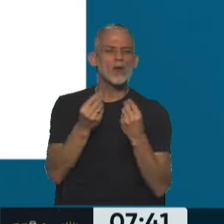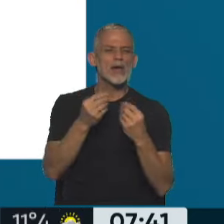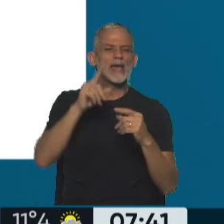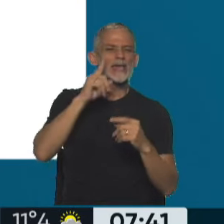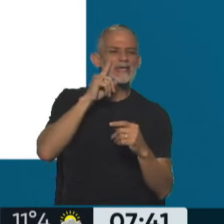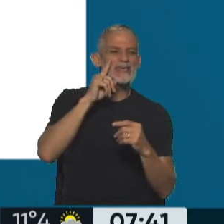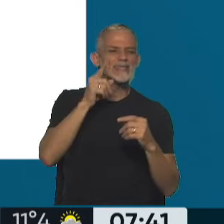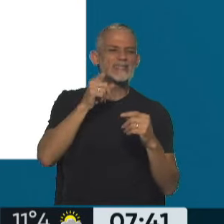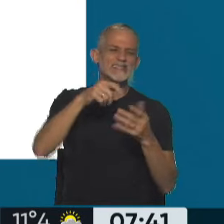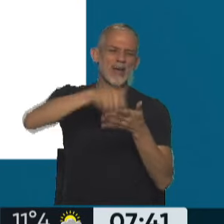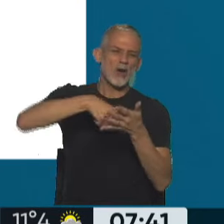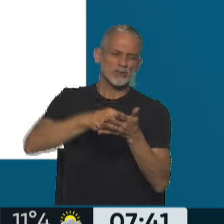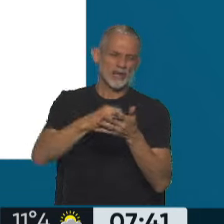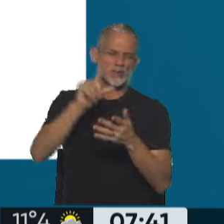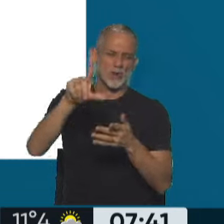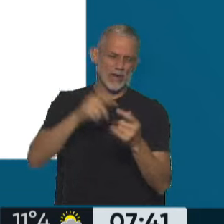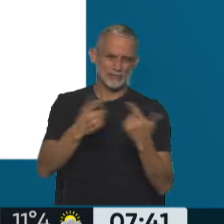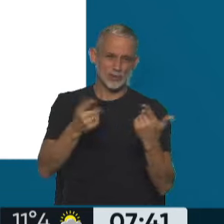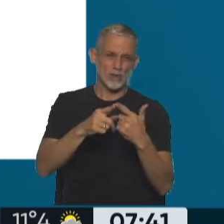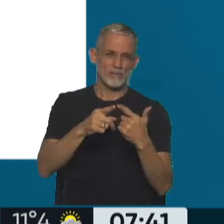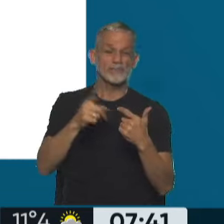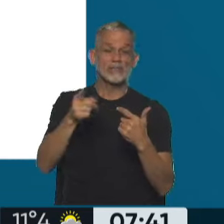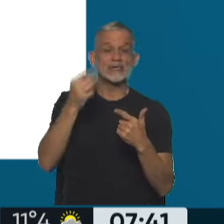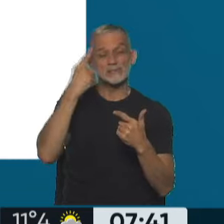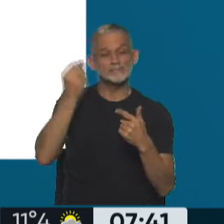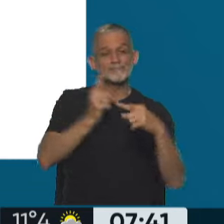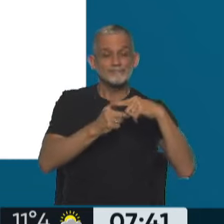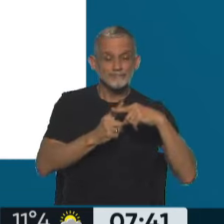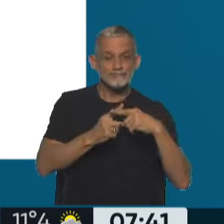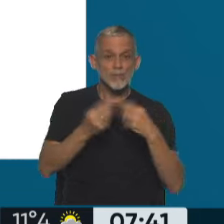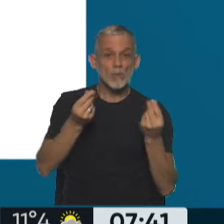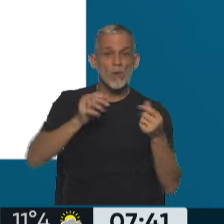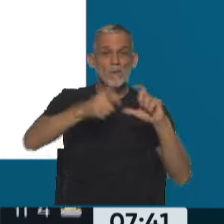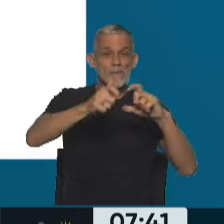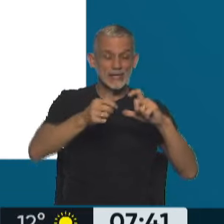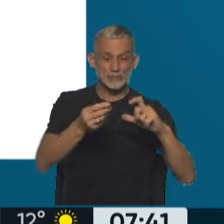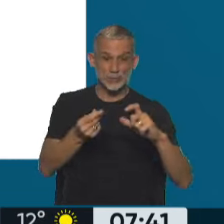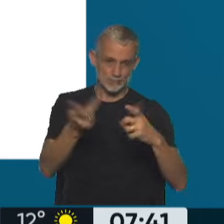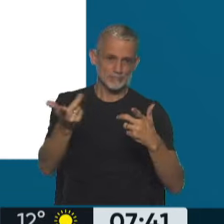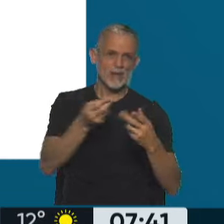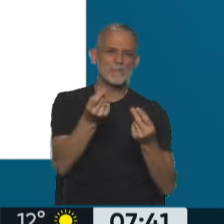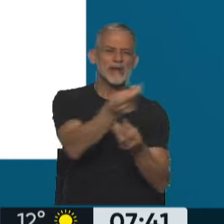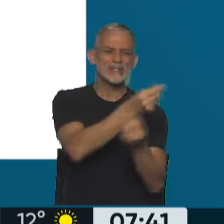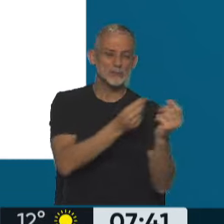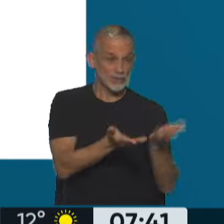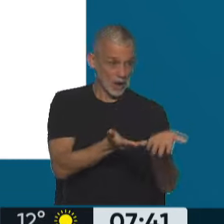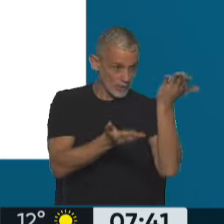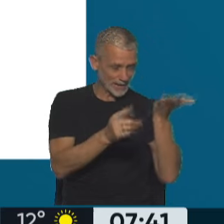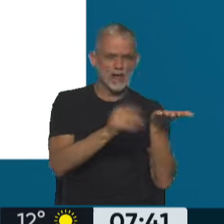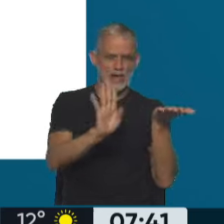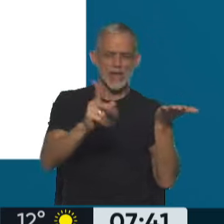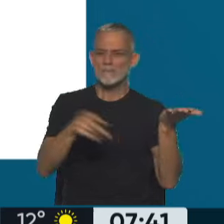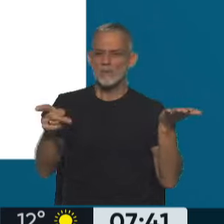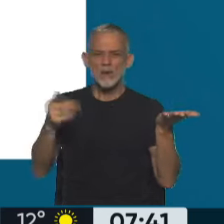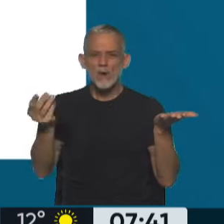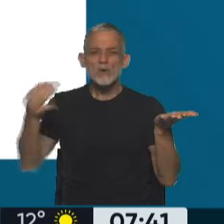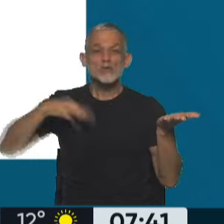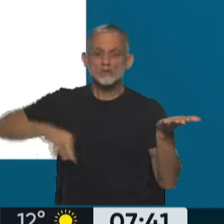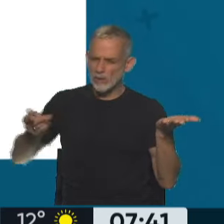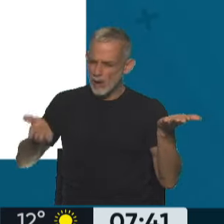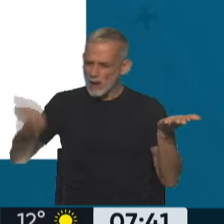contratos para locación, que tiene en cuenta en partes iguales las variaciones del índice de precios al consumidor y de la